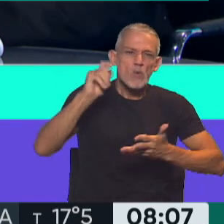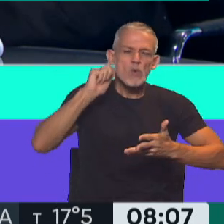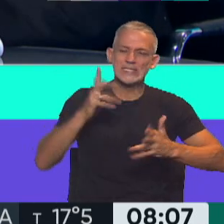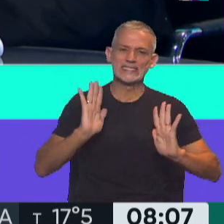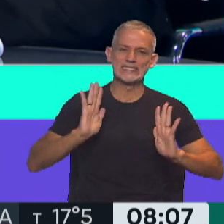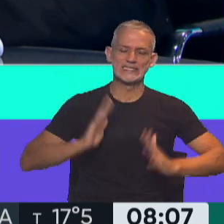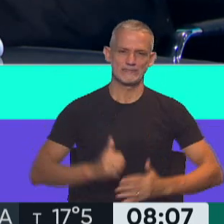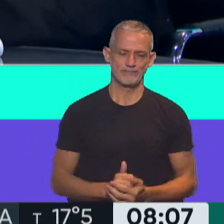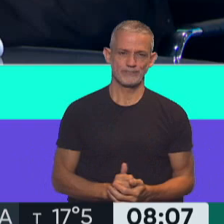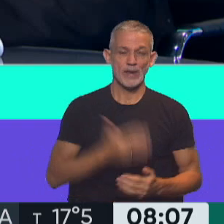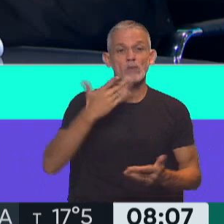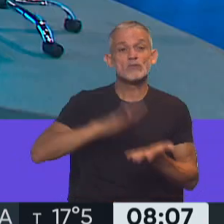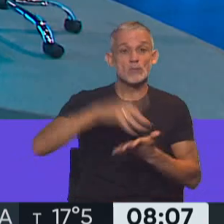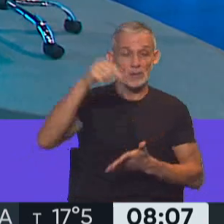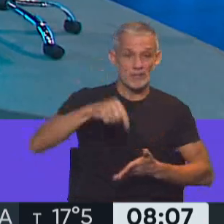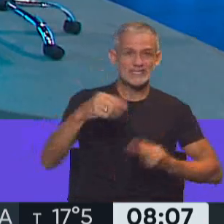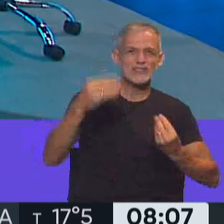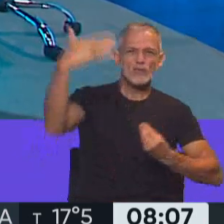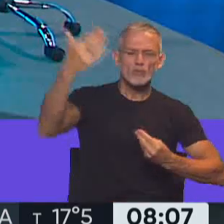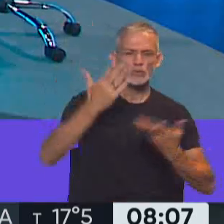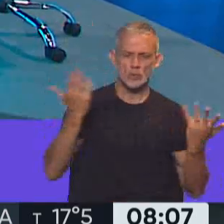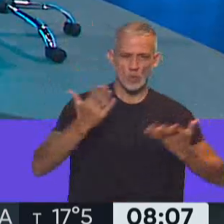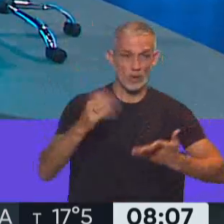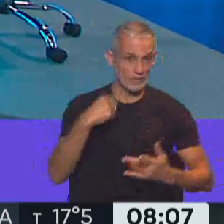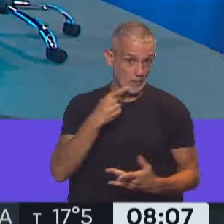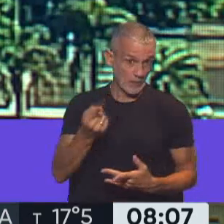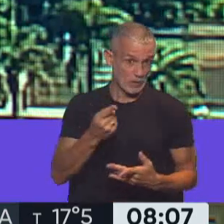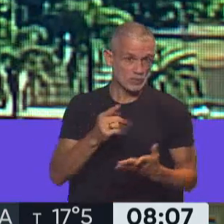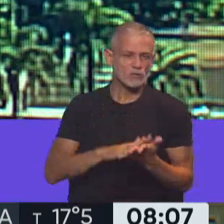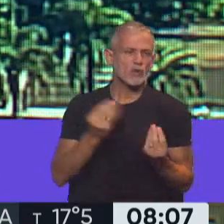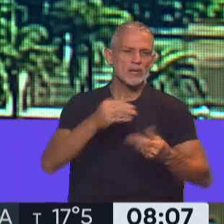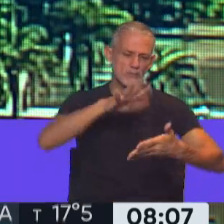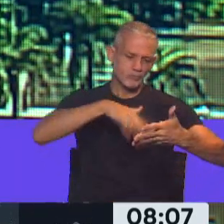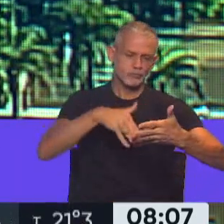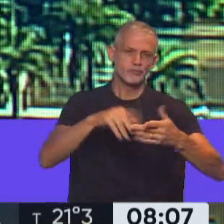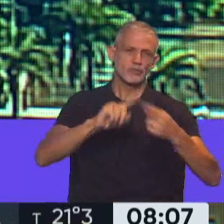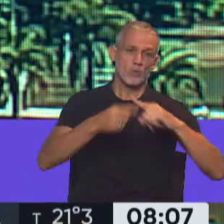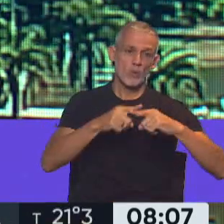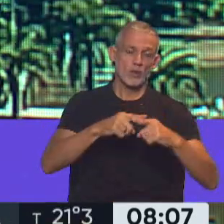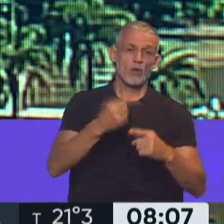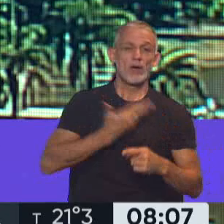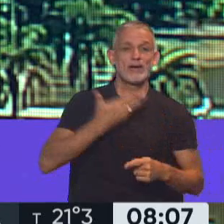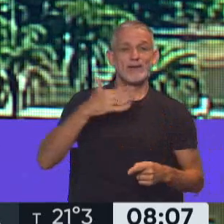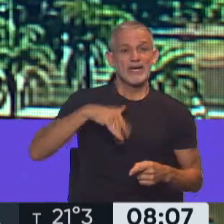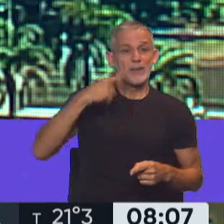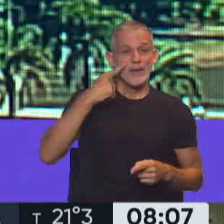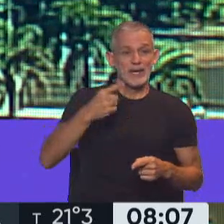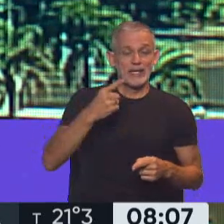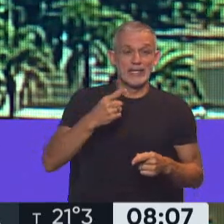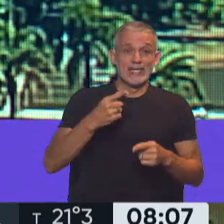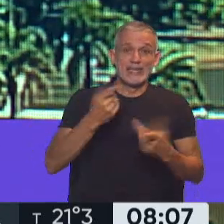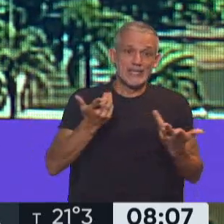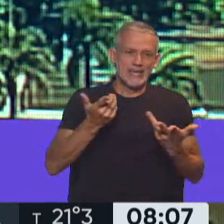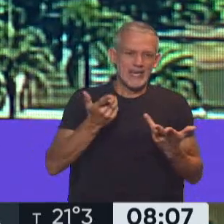Fabián, hablando de presente, pero sobre todo de futuro, recién decíamos cuando te consultamos por el entendimiento con el Fondo Monetario Internacional, que decías vos de las pequeñas y medianas empresas lo